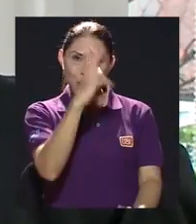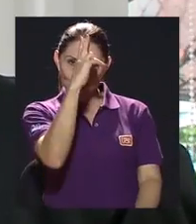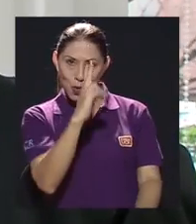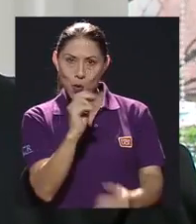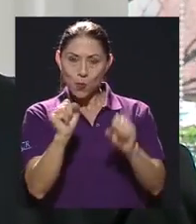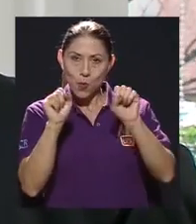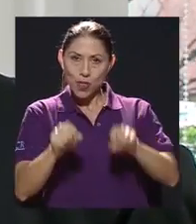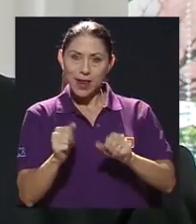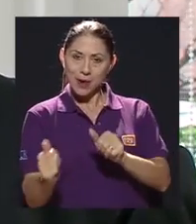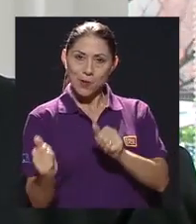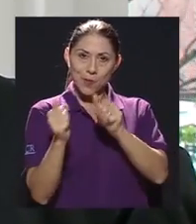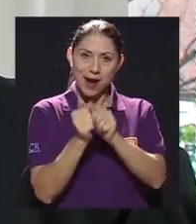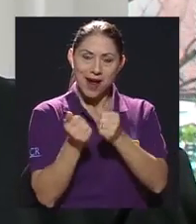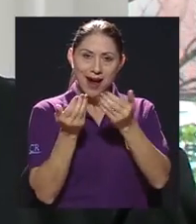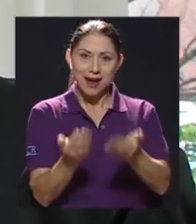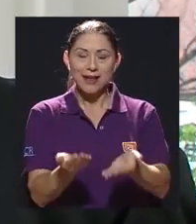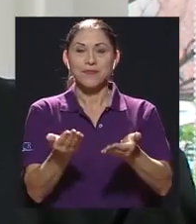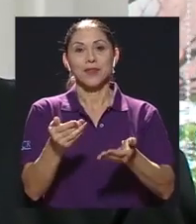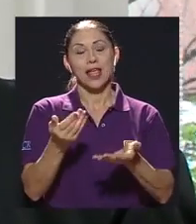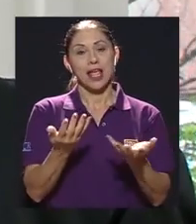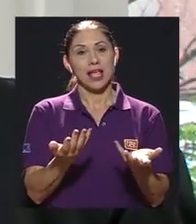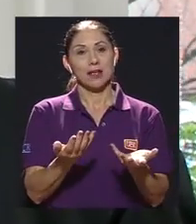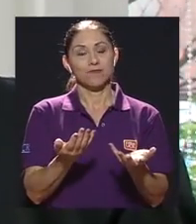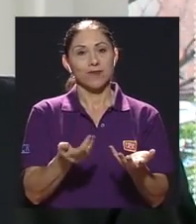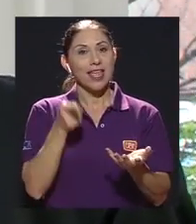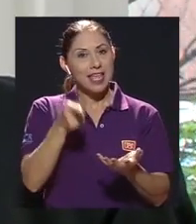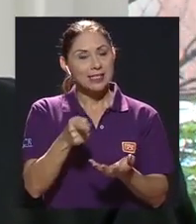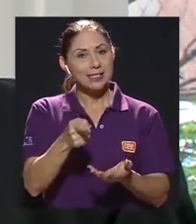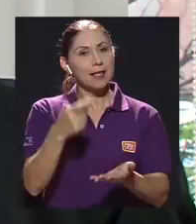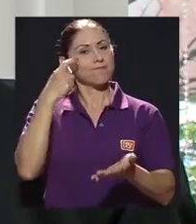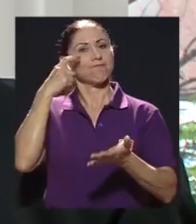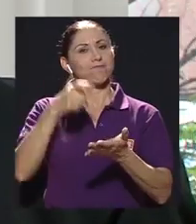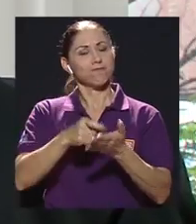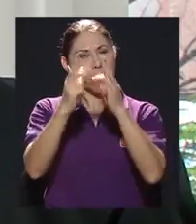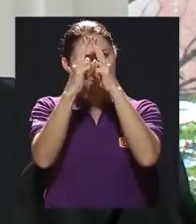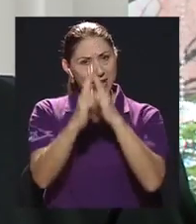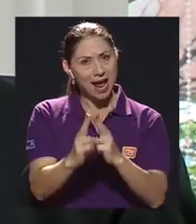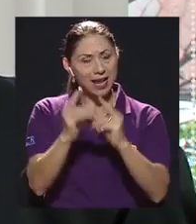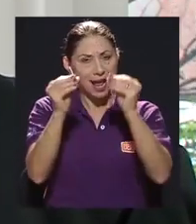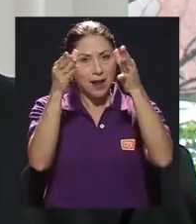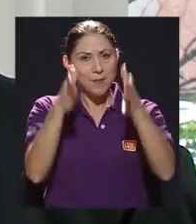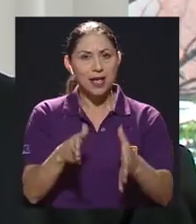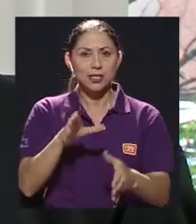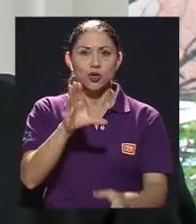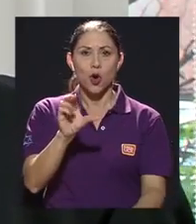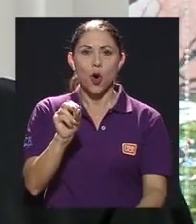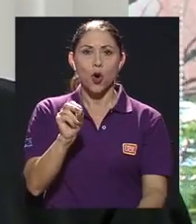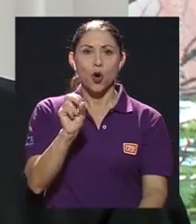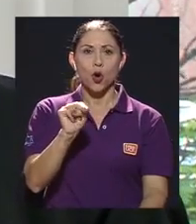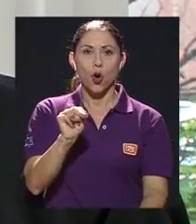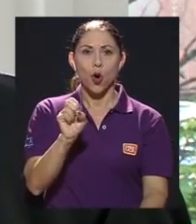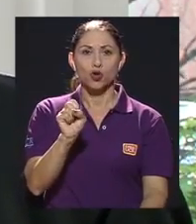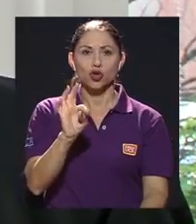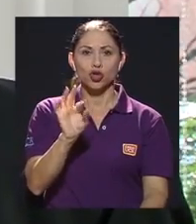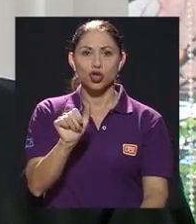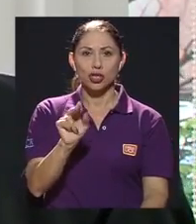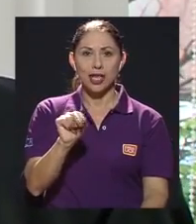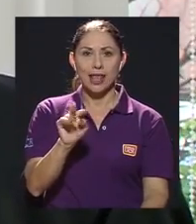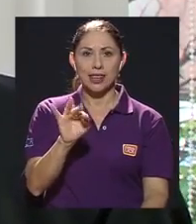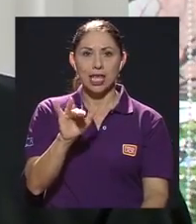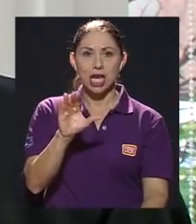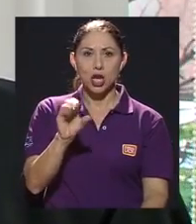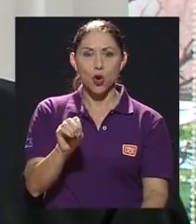poder acompañarle, Alejandra, en este sentido homenaje al maestro Constantino y un orgullo